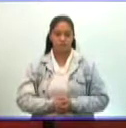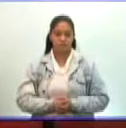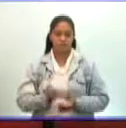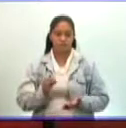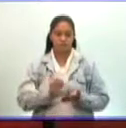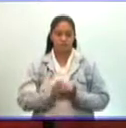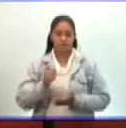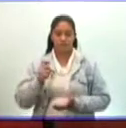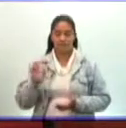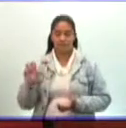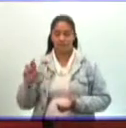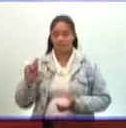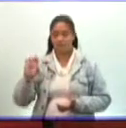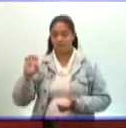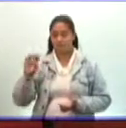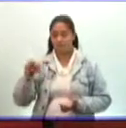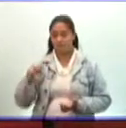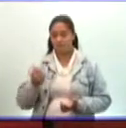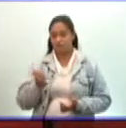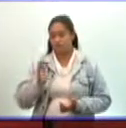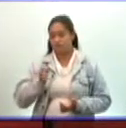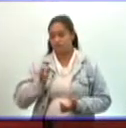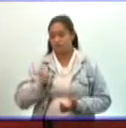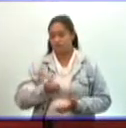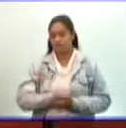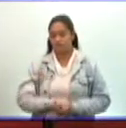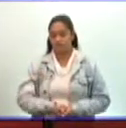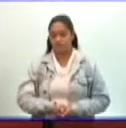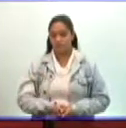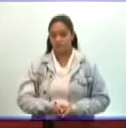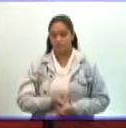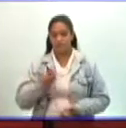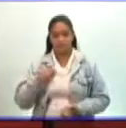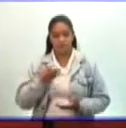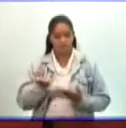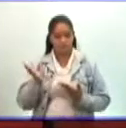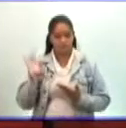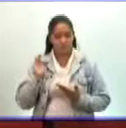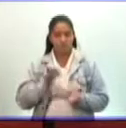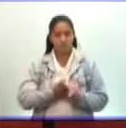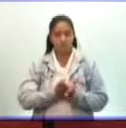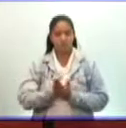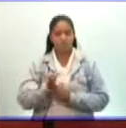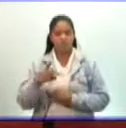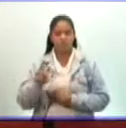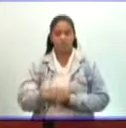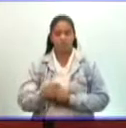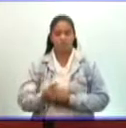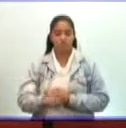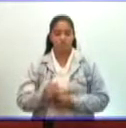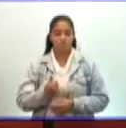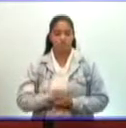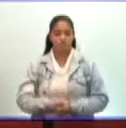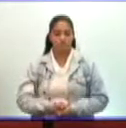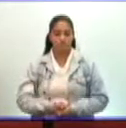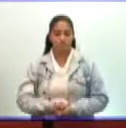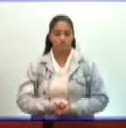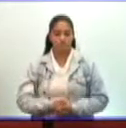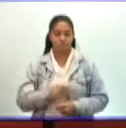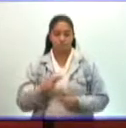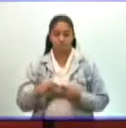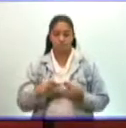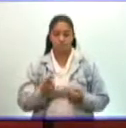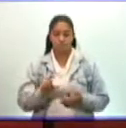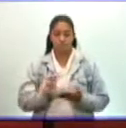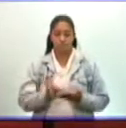el teorema de las transversales. Yo te invito a que sigas resolviendo ejercicios que aparecen en tu libro de